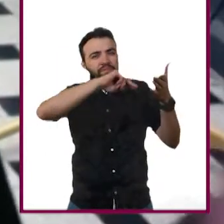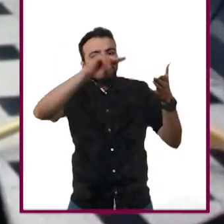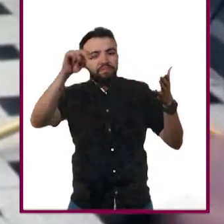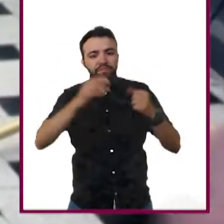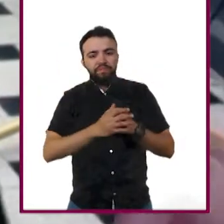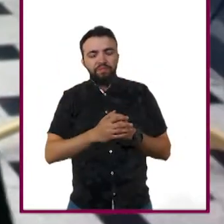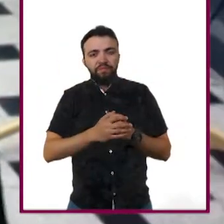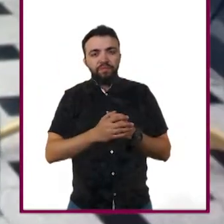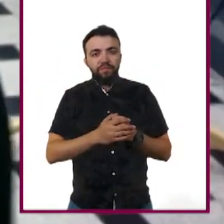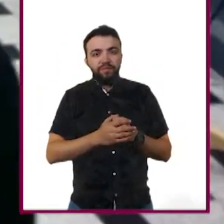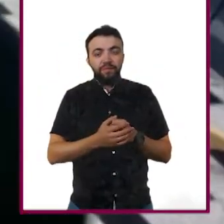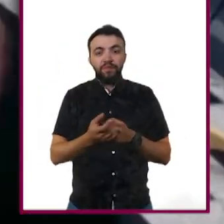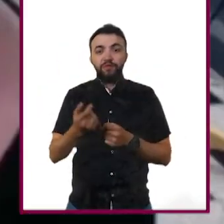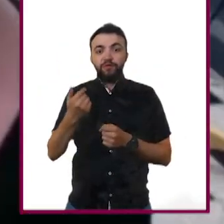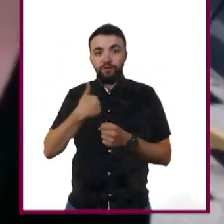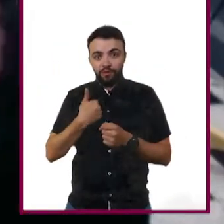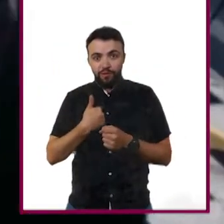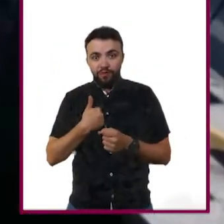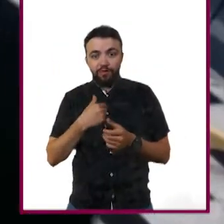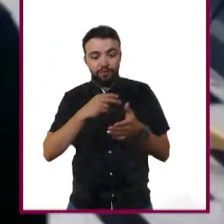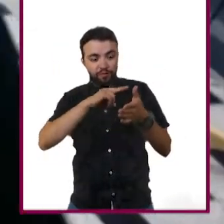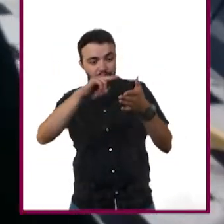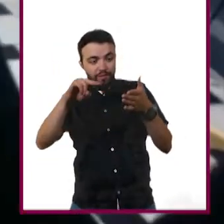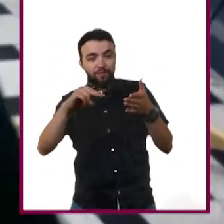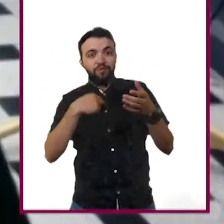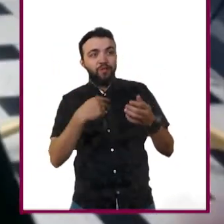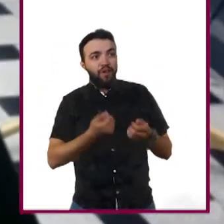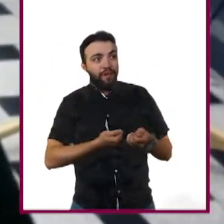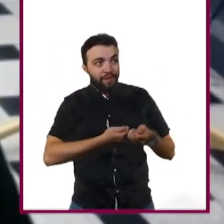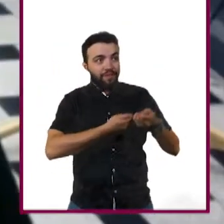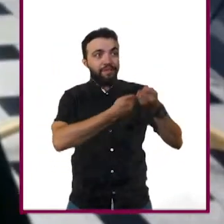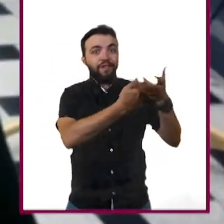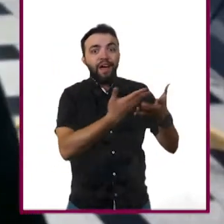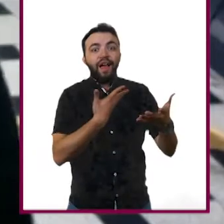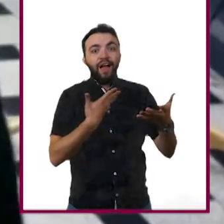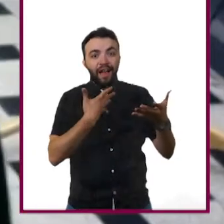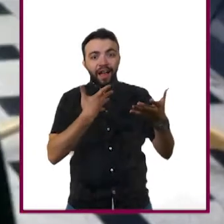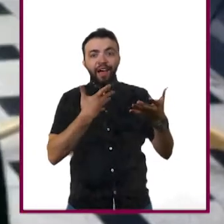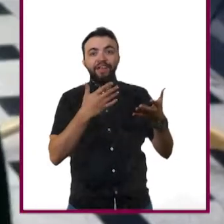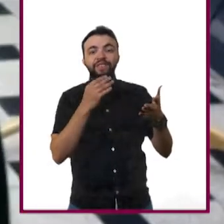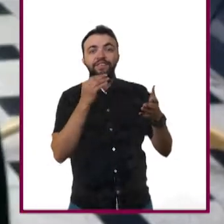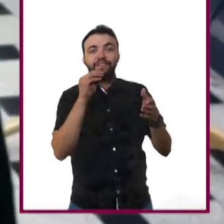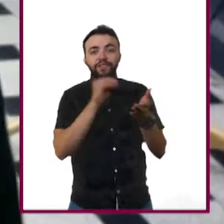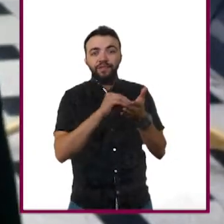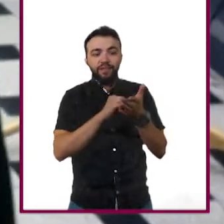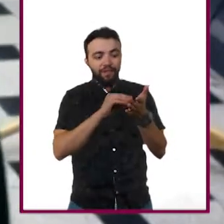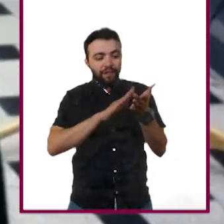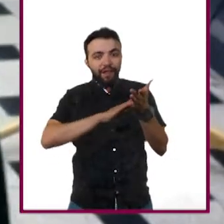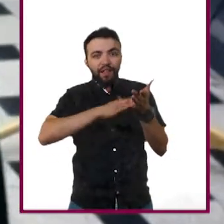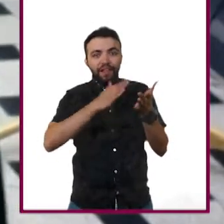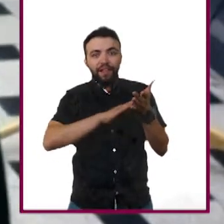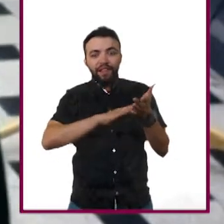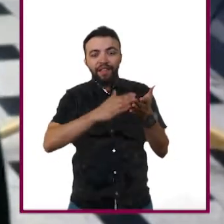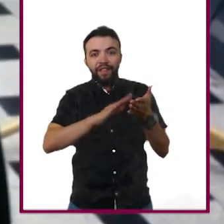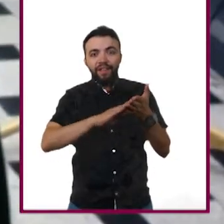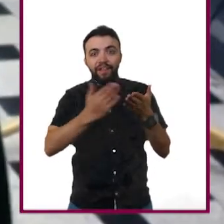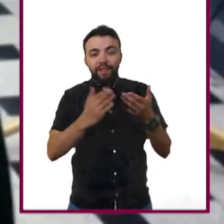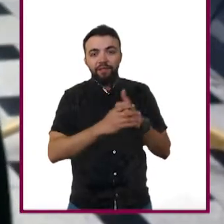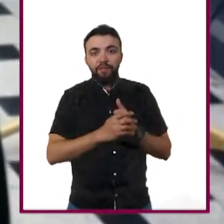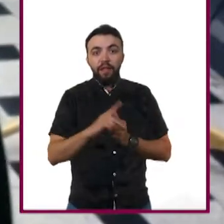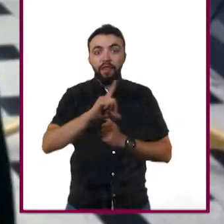llevé frescos porque en ese entonces pintaba con óleo. Llegué con los cuadros frescos al concurso y después supe que me los habían